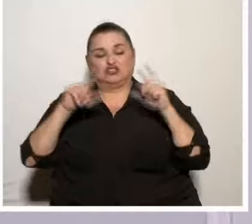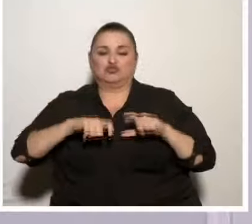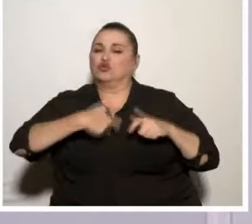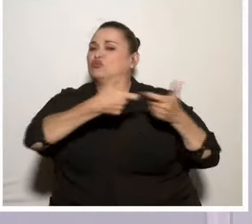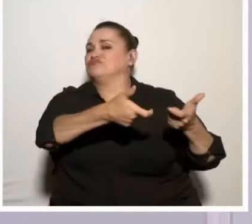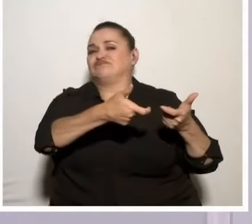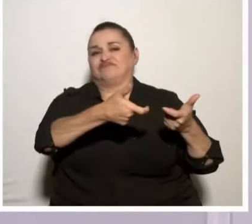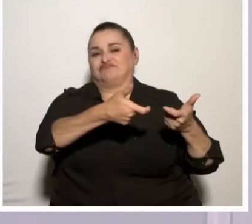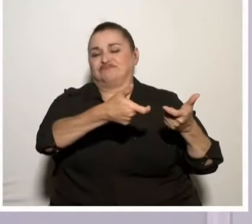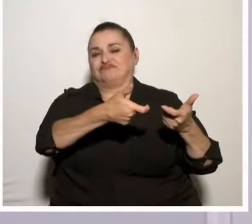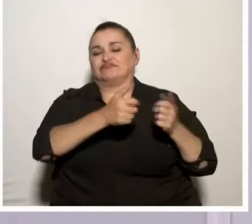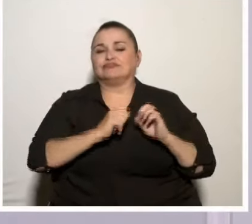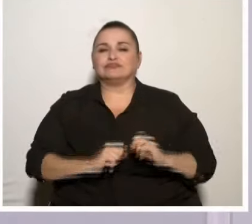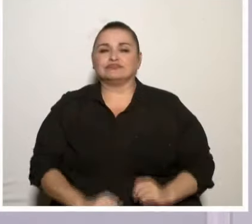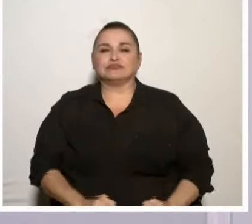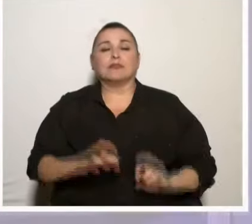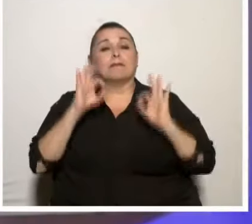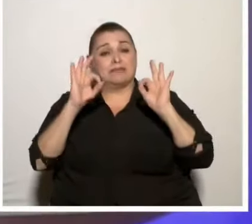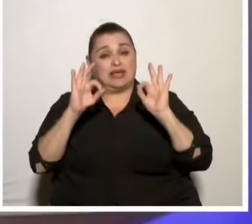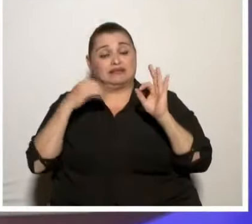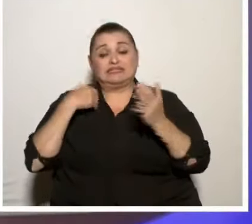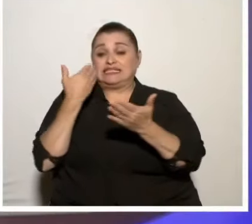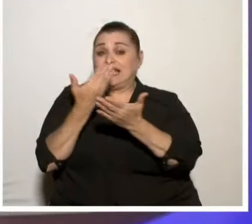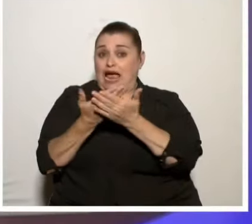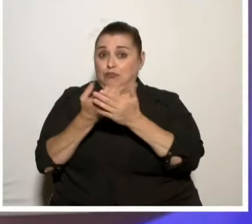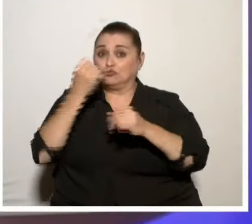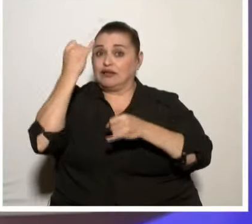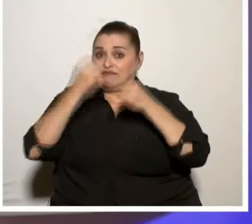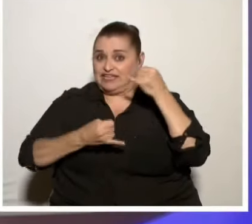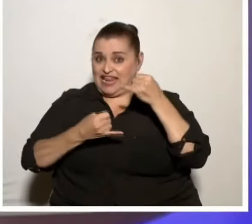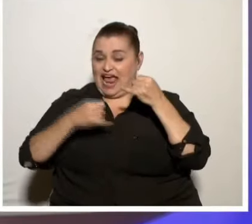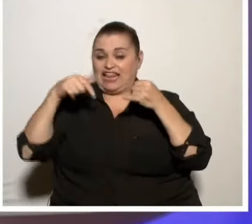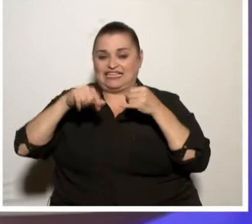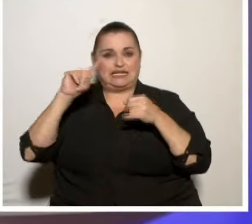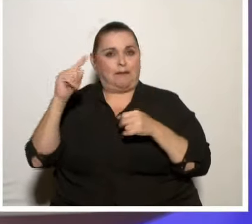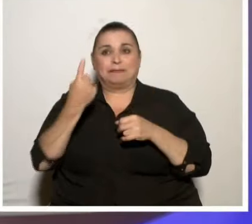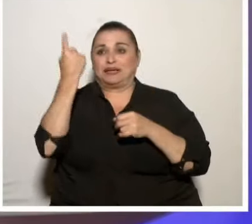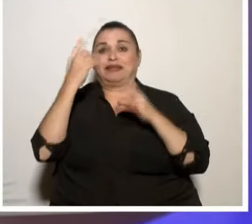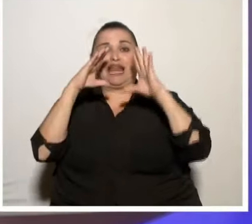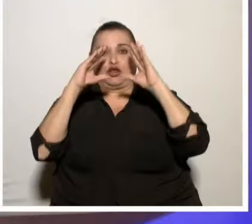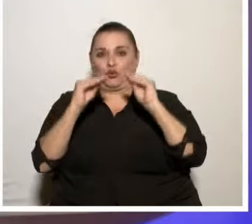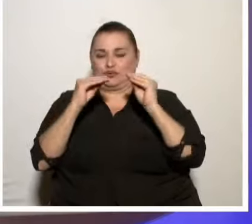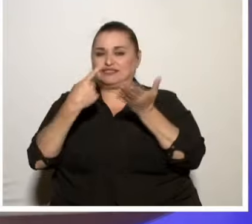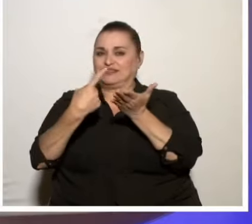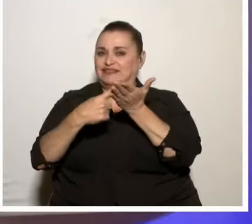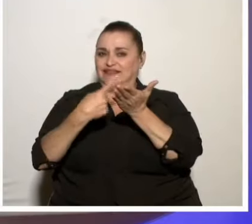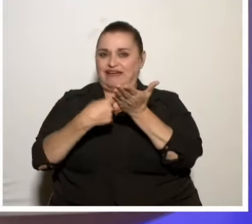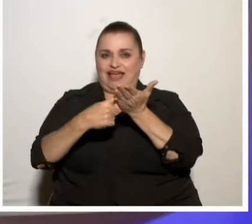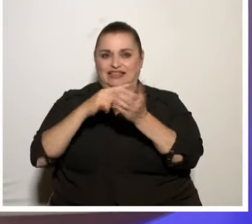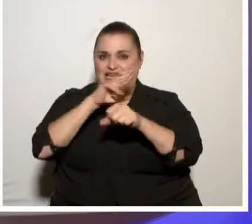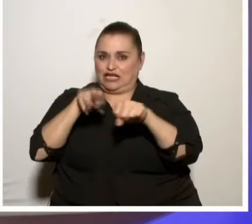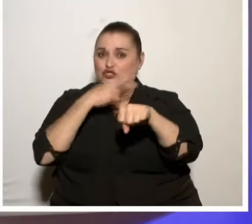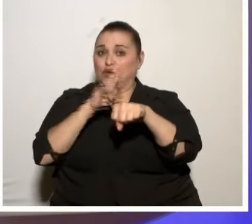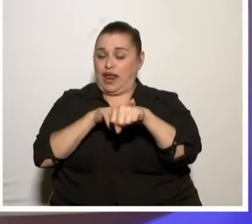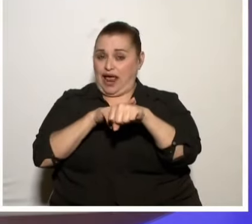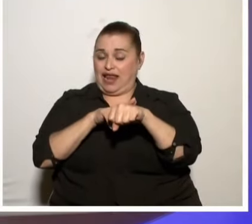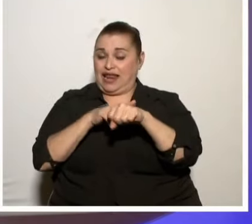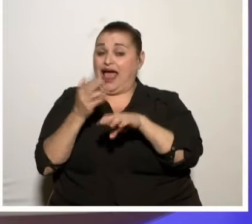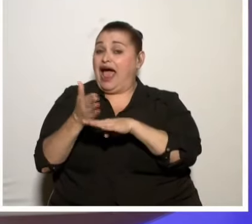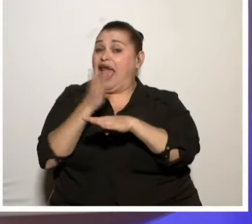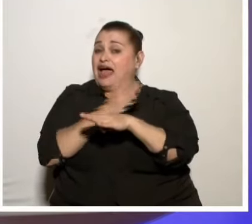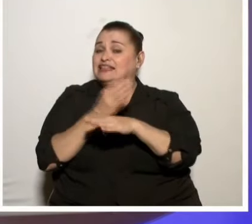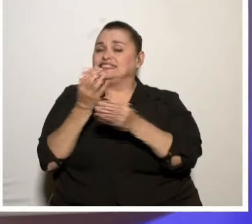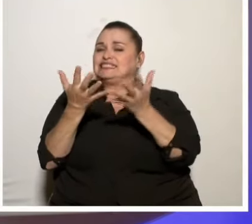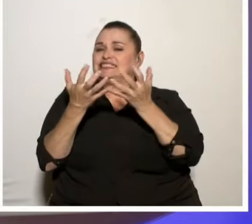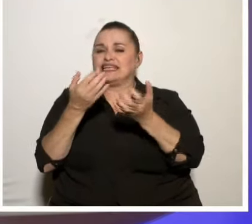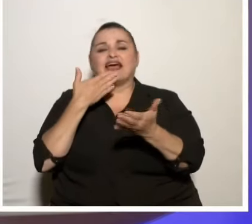basura. Bien, hemos llegado así al final de esta primera noche del debate nacional. Ante nada, quisiera